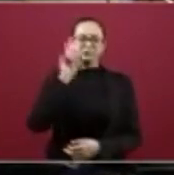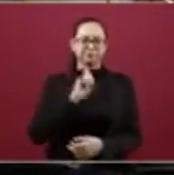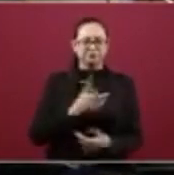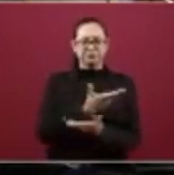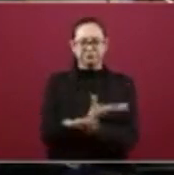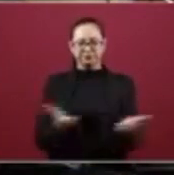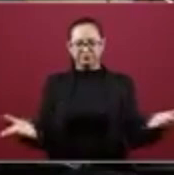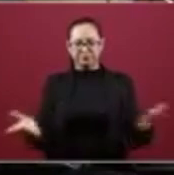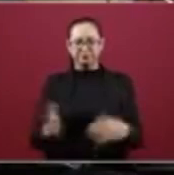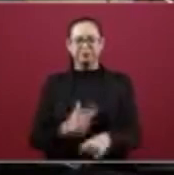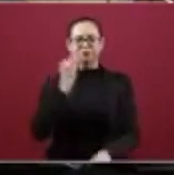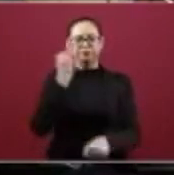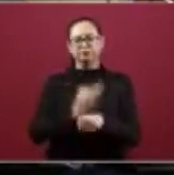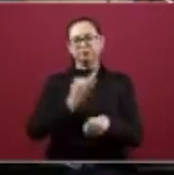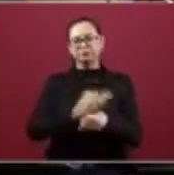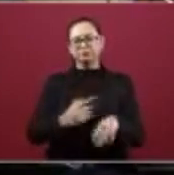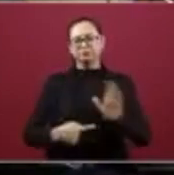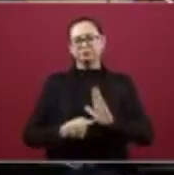con ustedes,